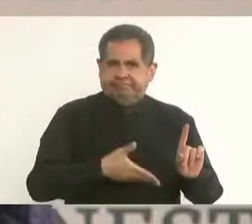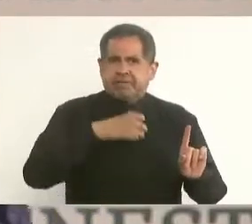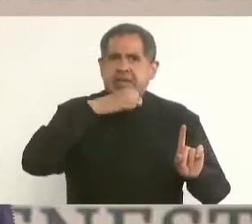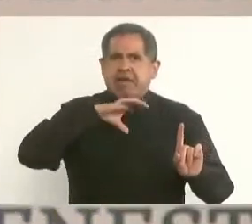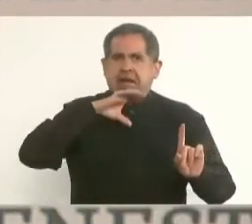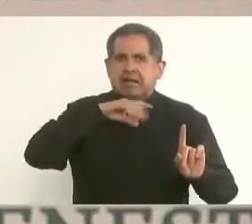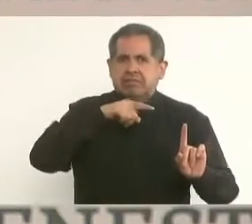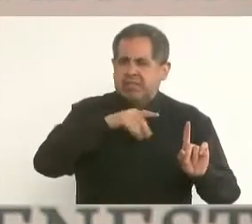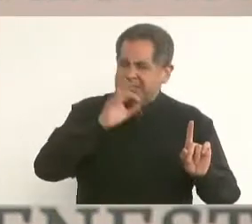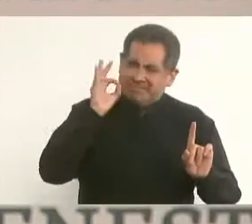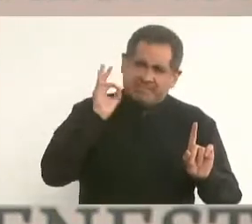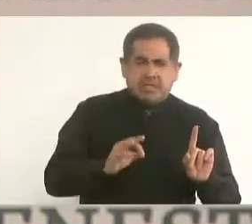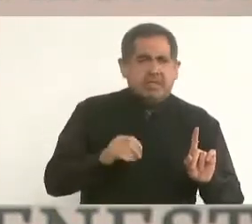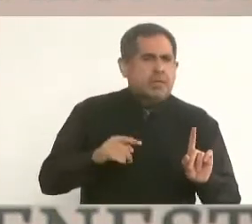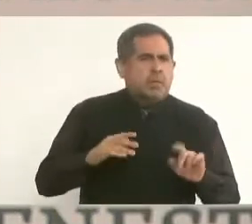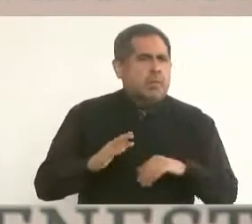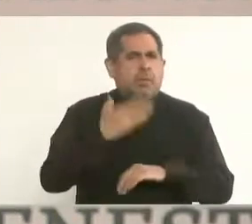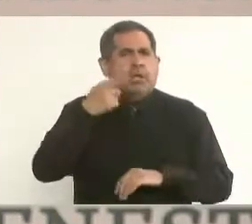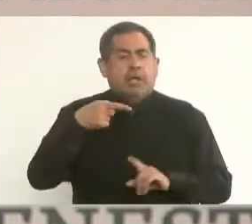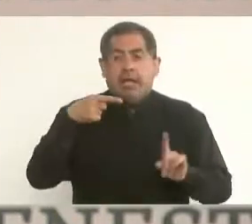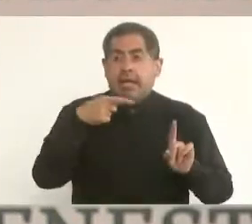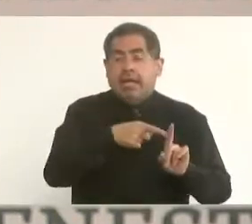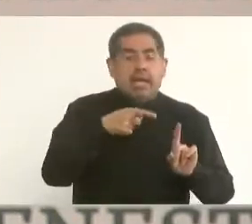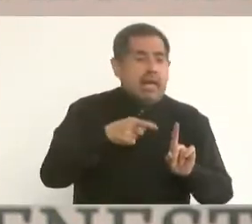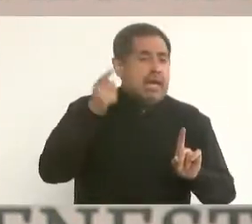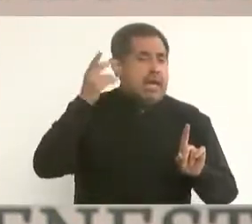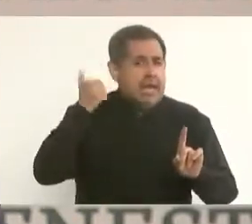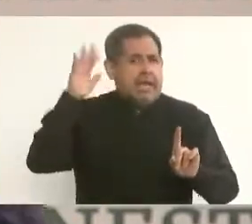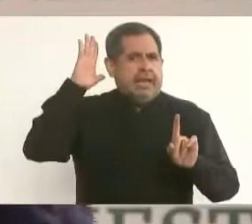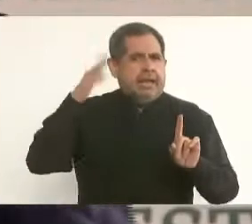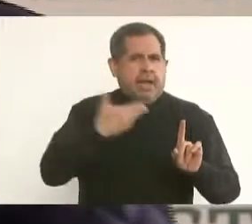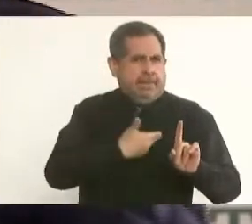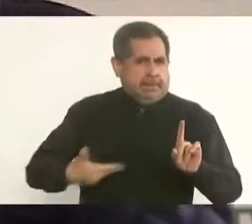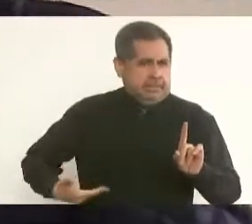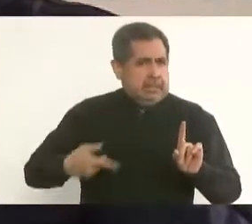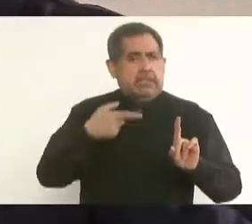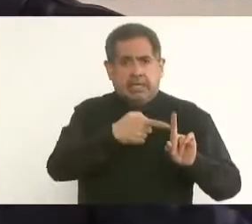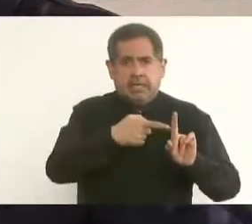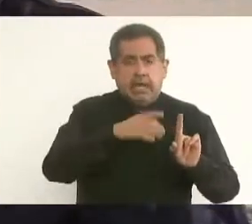porque él, siendo presidente,